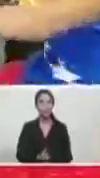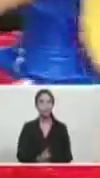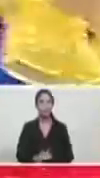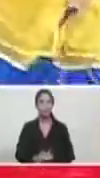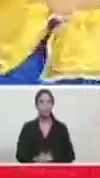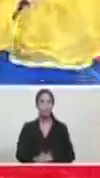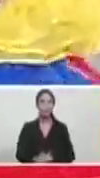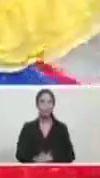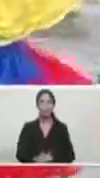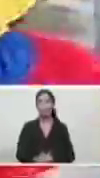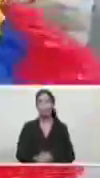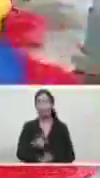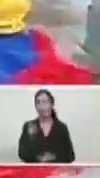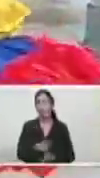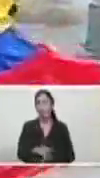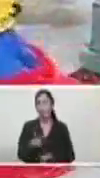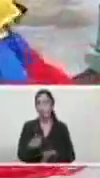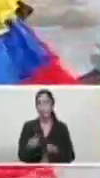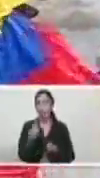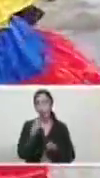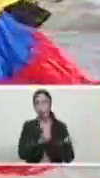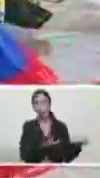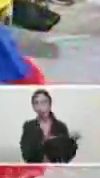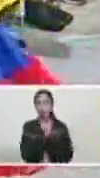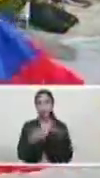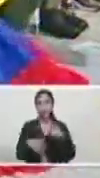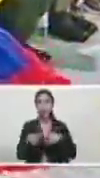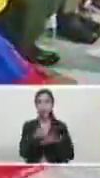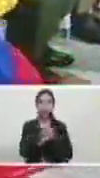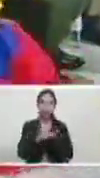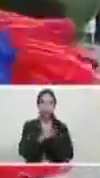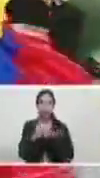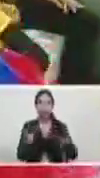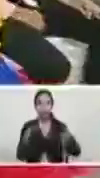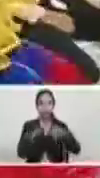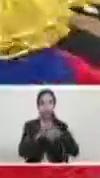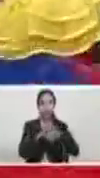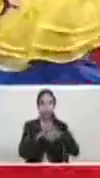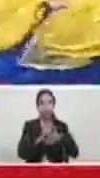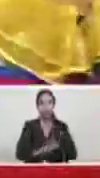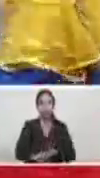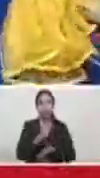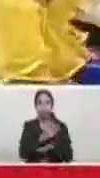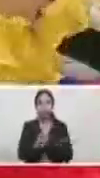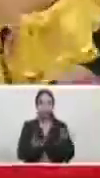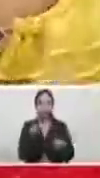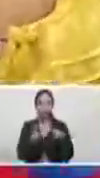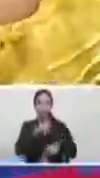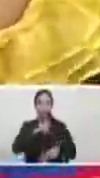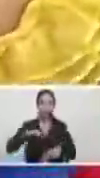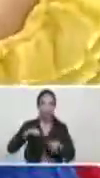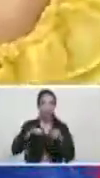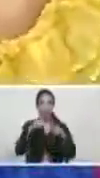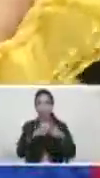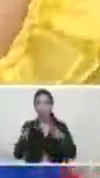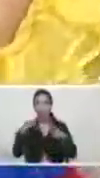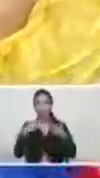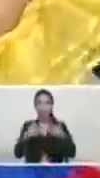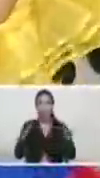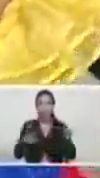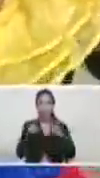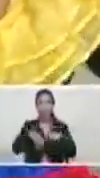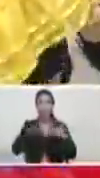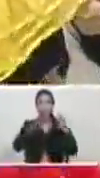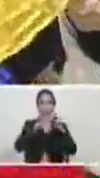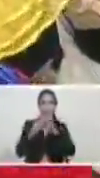La comercialización y dispensación a través de las farmacias públicas y alianzas con farmacias independientes y las farmacias comunitarias por las